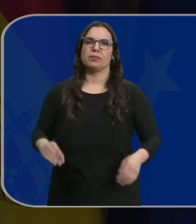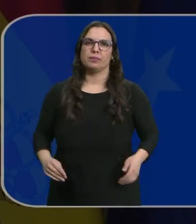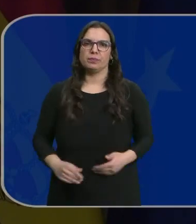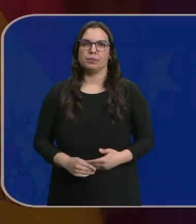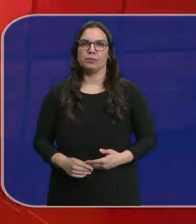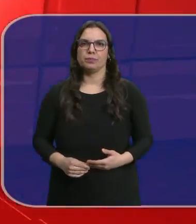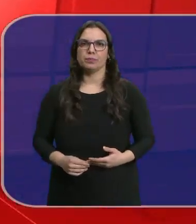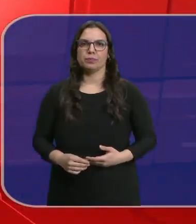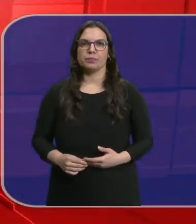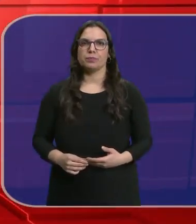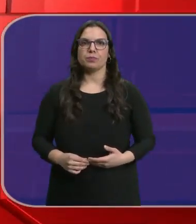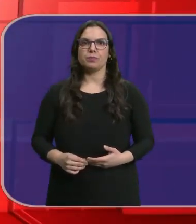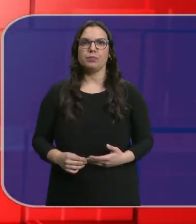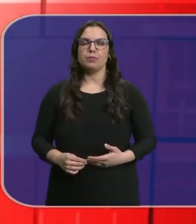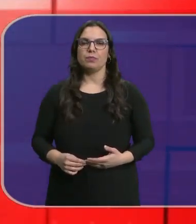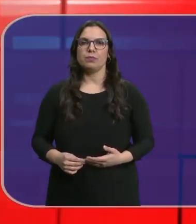jóvenes.